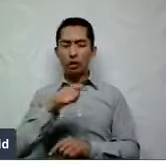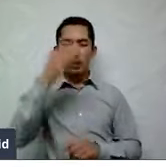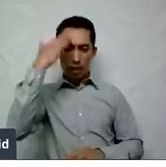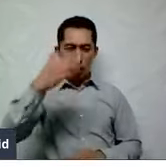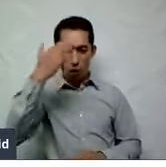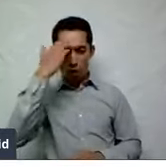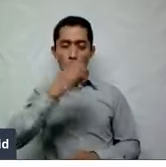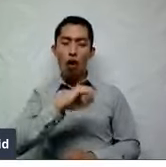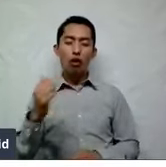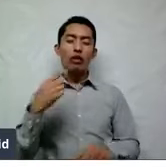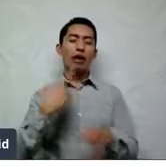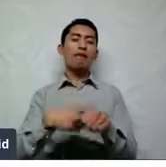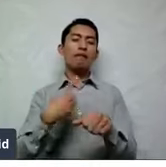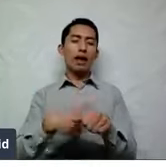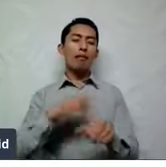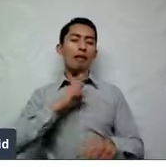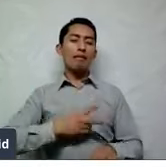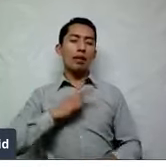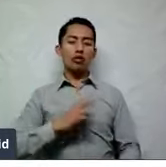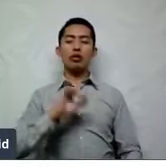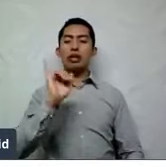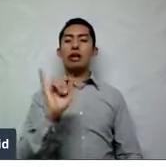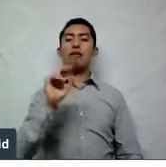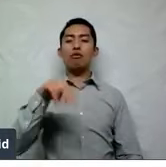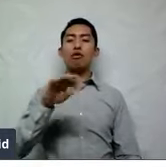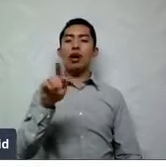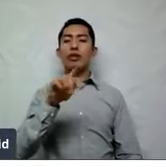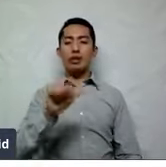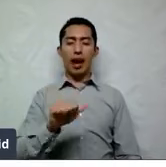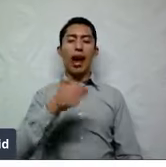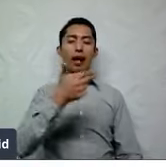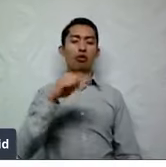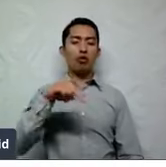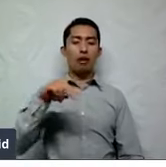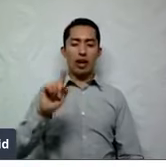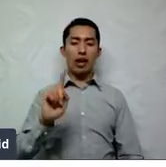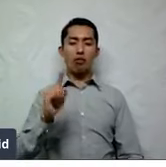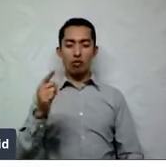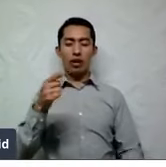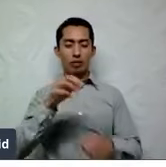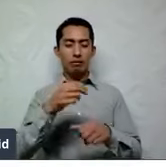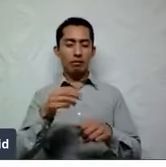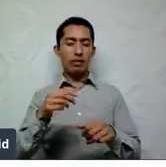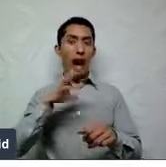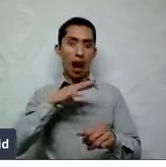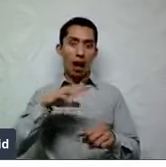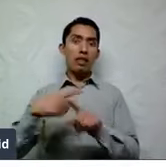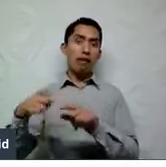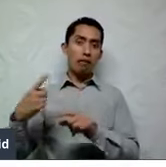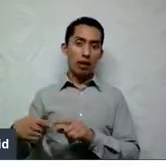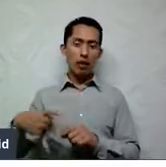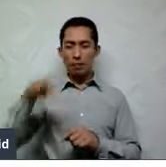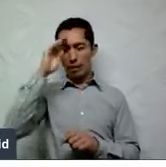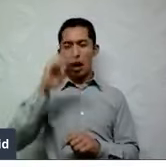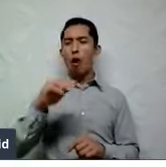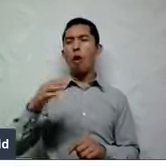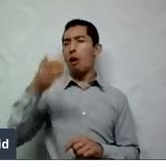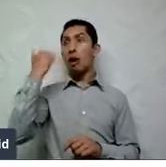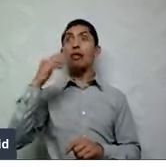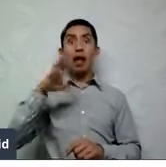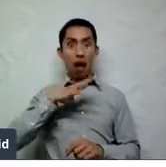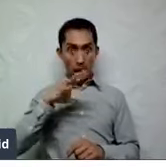de la influenza. Pero hay otros virus también igual de agresivos que a lo mejor no se les ha dado mucha importancia, pero también la